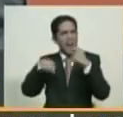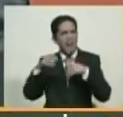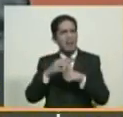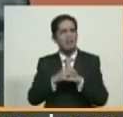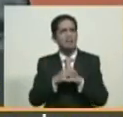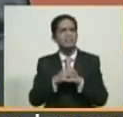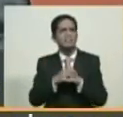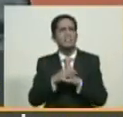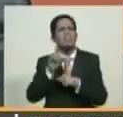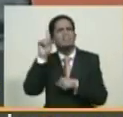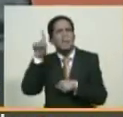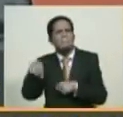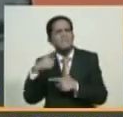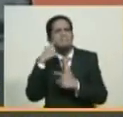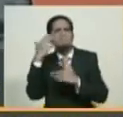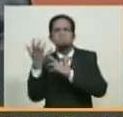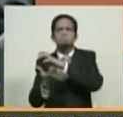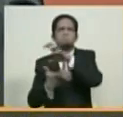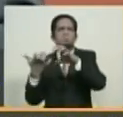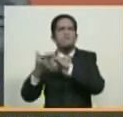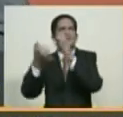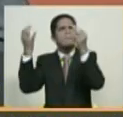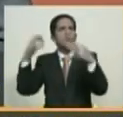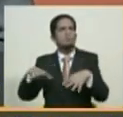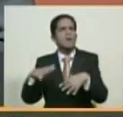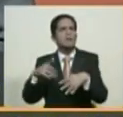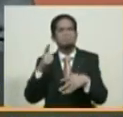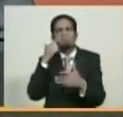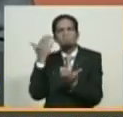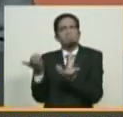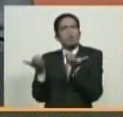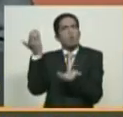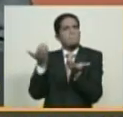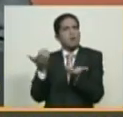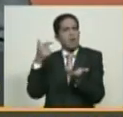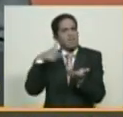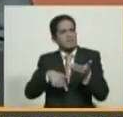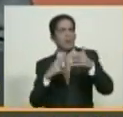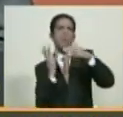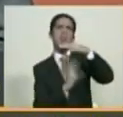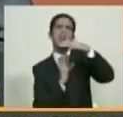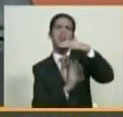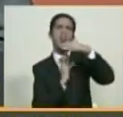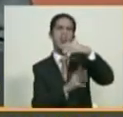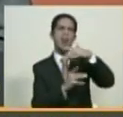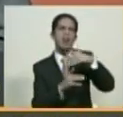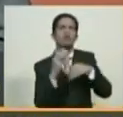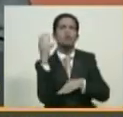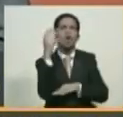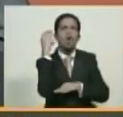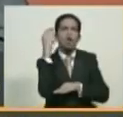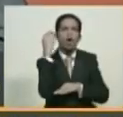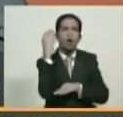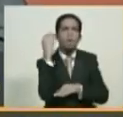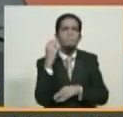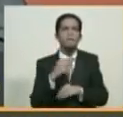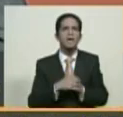por catástrofes naturales, puede ser comparado con los desplazamientos internos en Colombia, ni con la